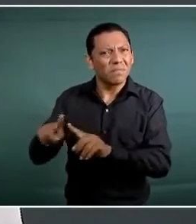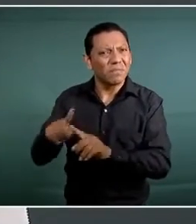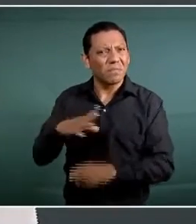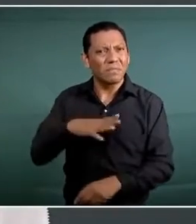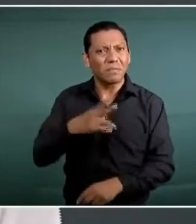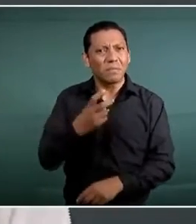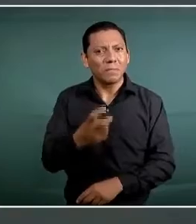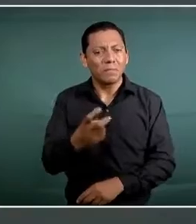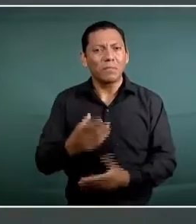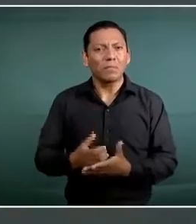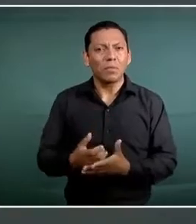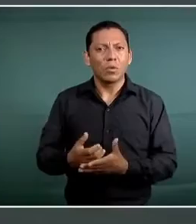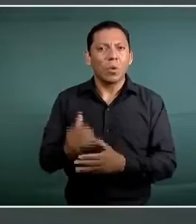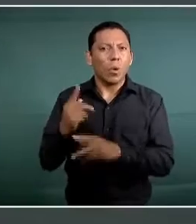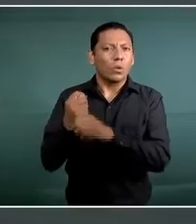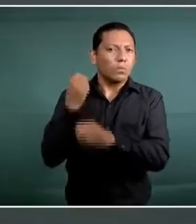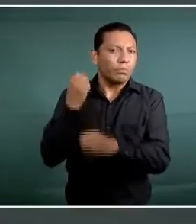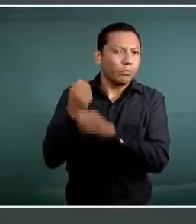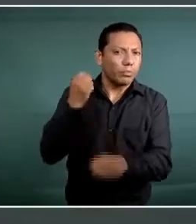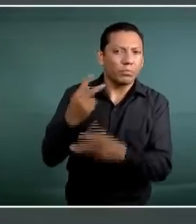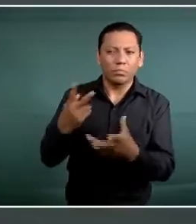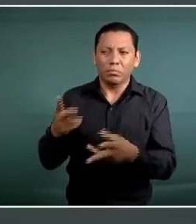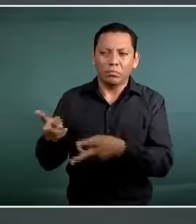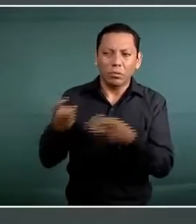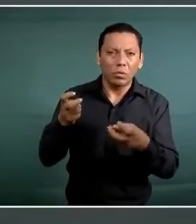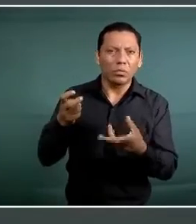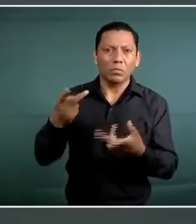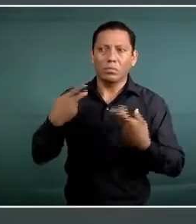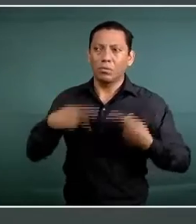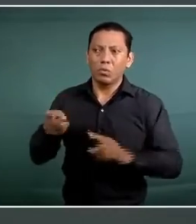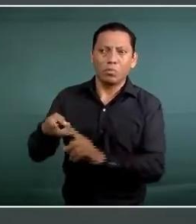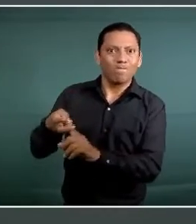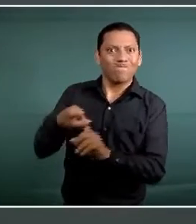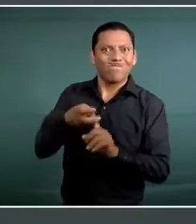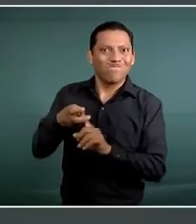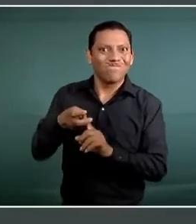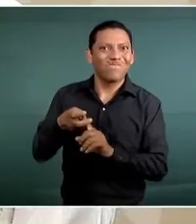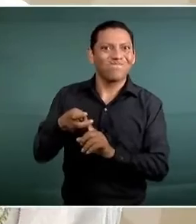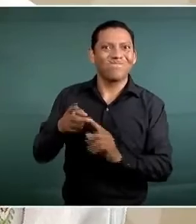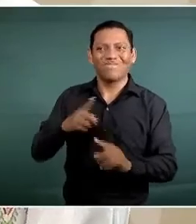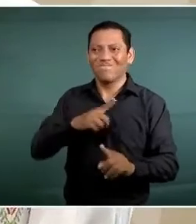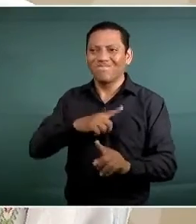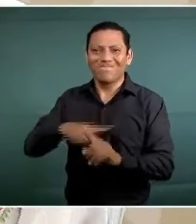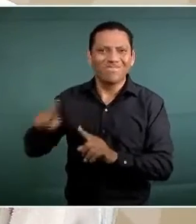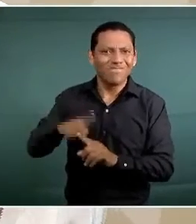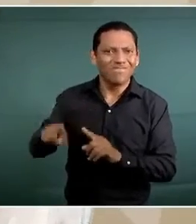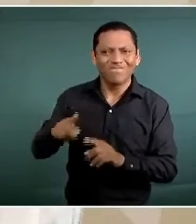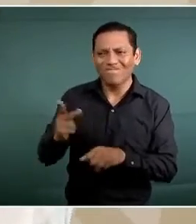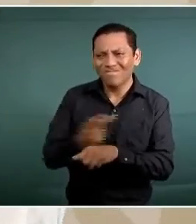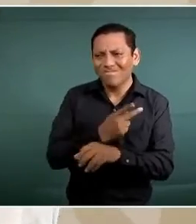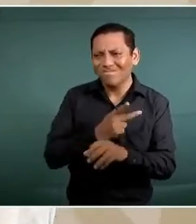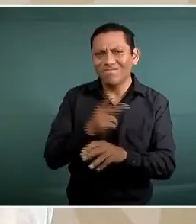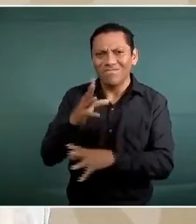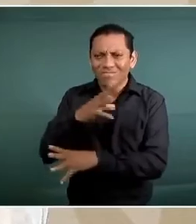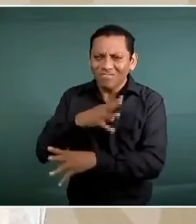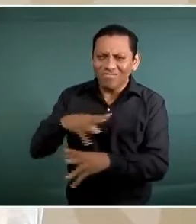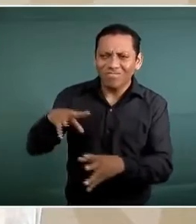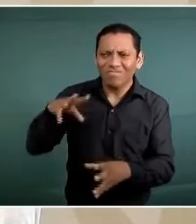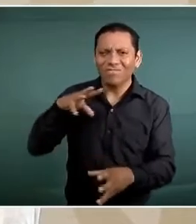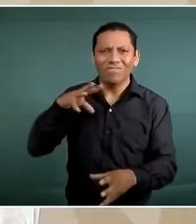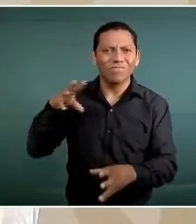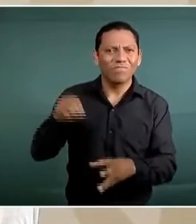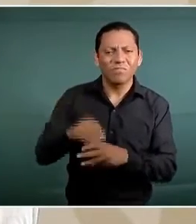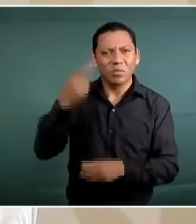transporte, secuestros, todo lo que tiene que ver con